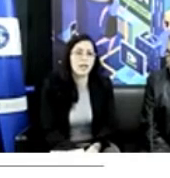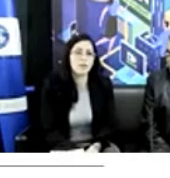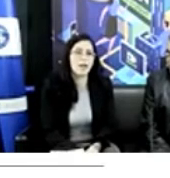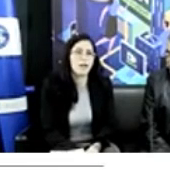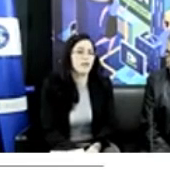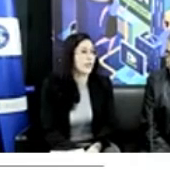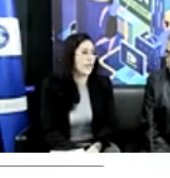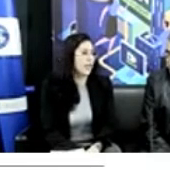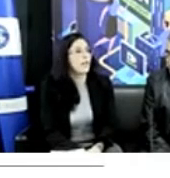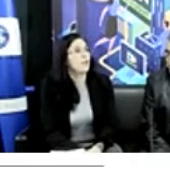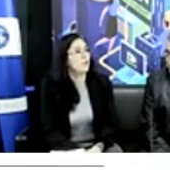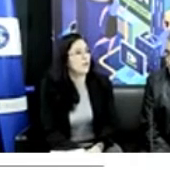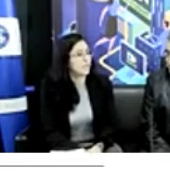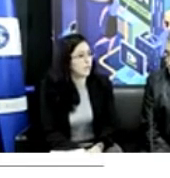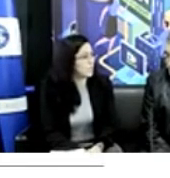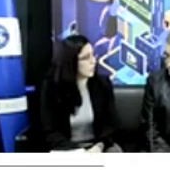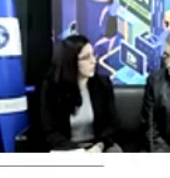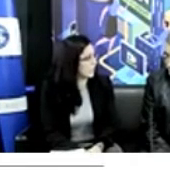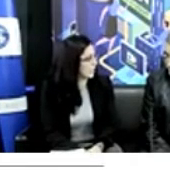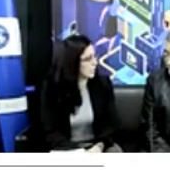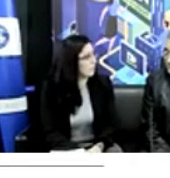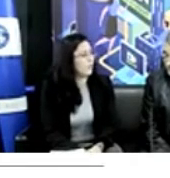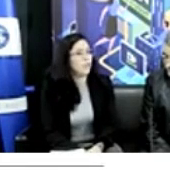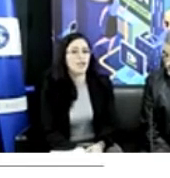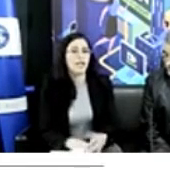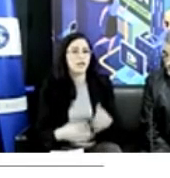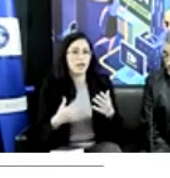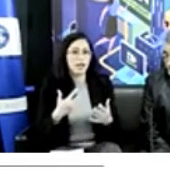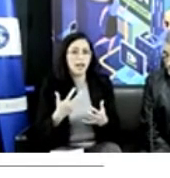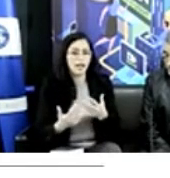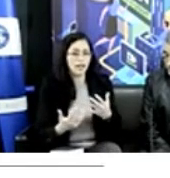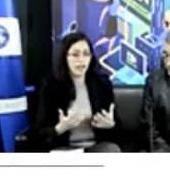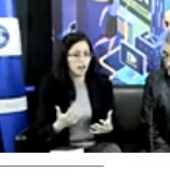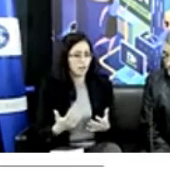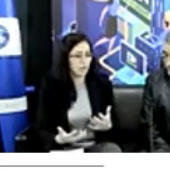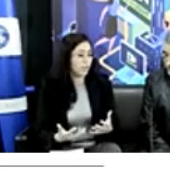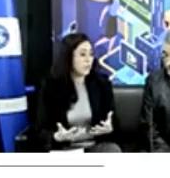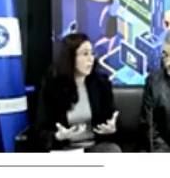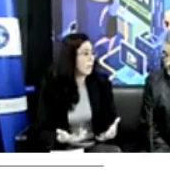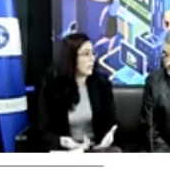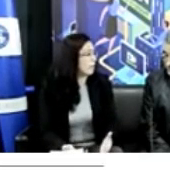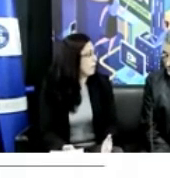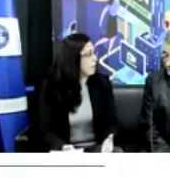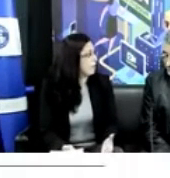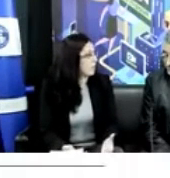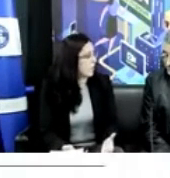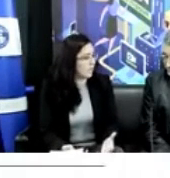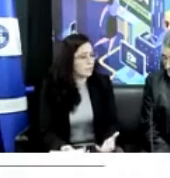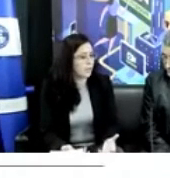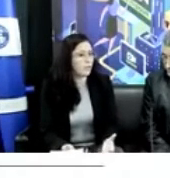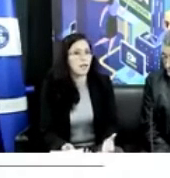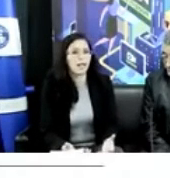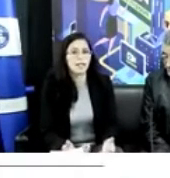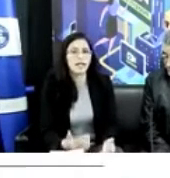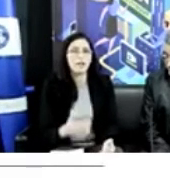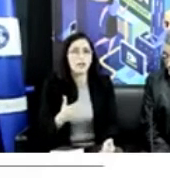ayudar al usuario a enfrentar nuevas situaciones de riesgo y ayudarle a ir en un acompañamiento, ¿no? Al